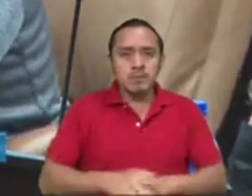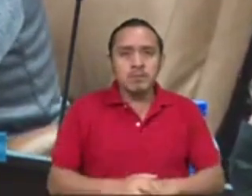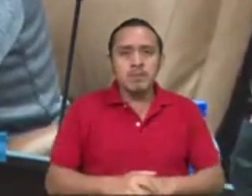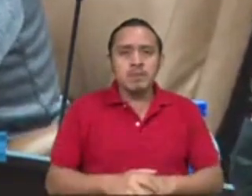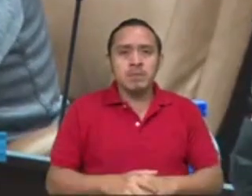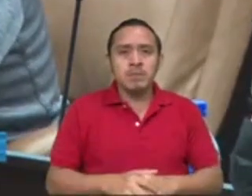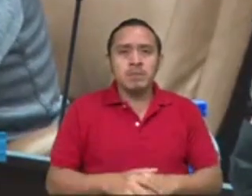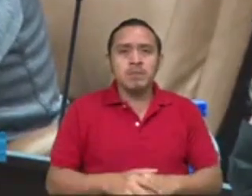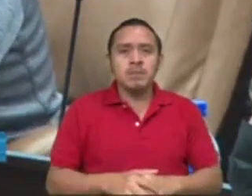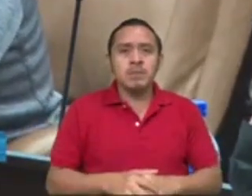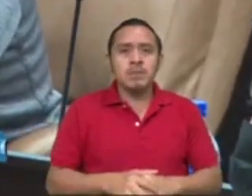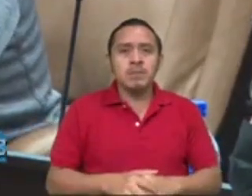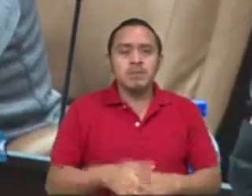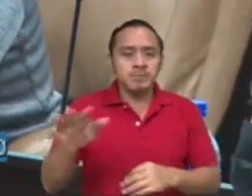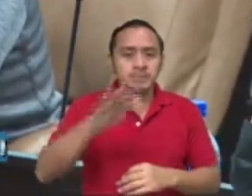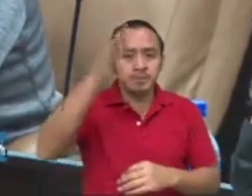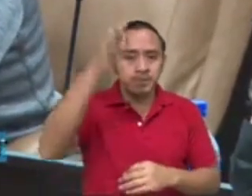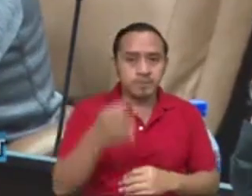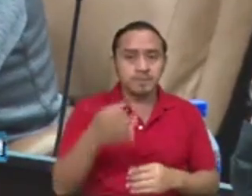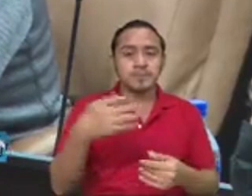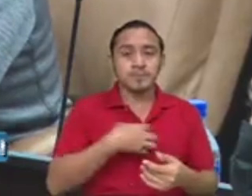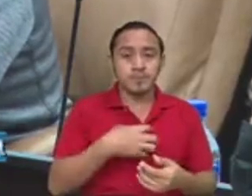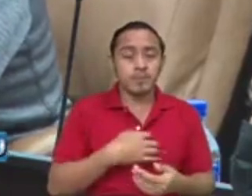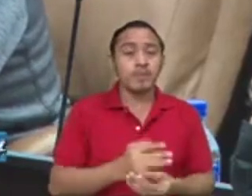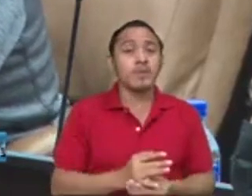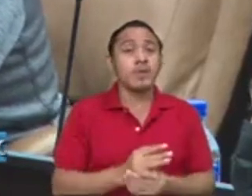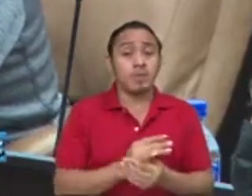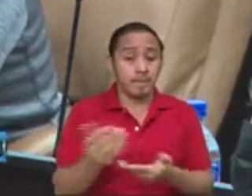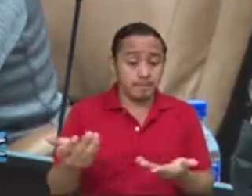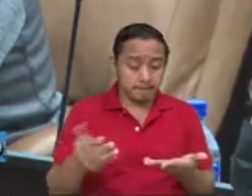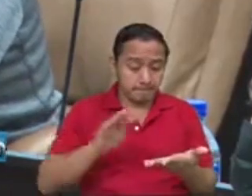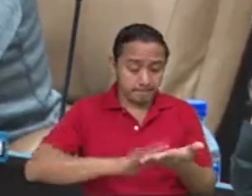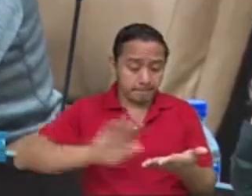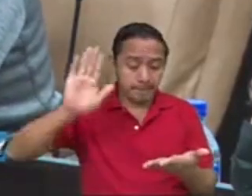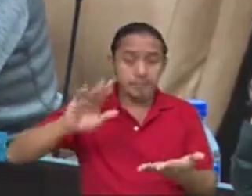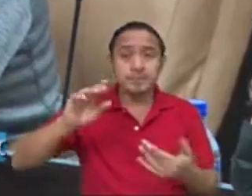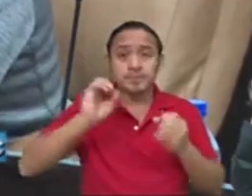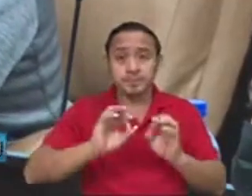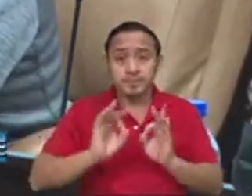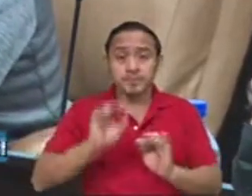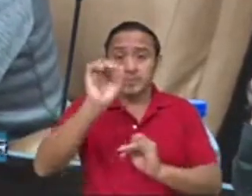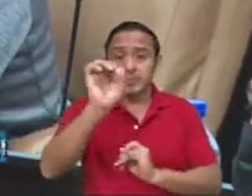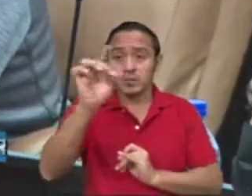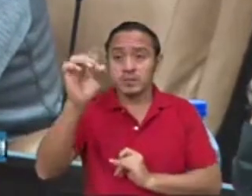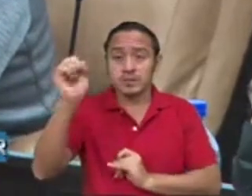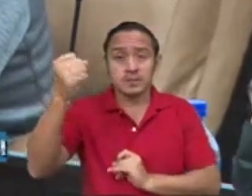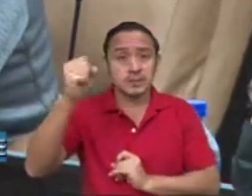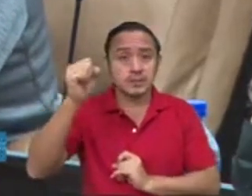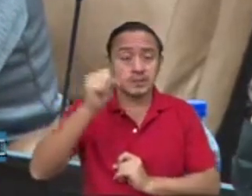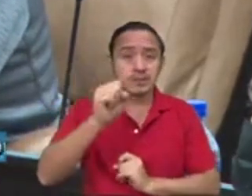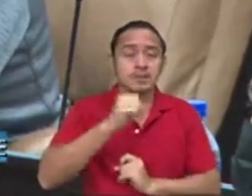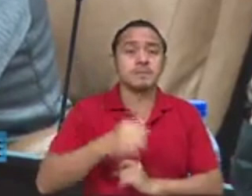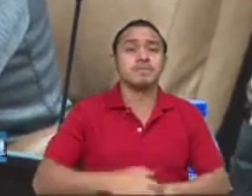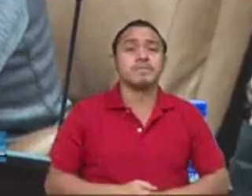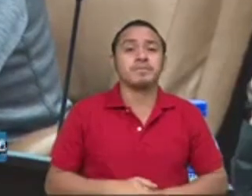está el cumplimiento del compromiso de los Objetivos de Desarrollo Sostenible, como son